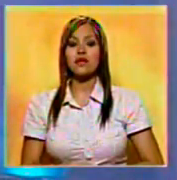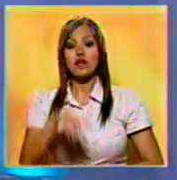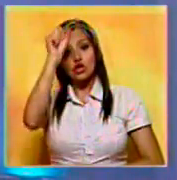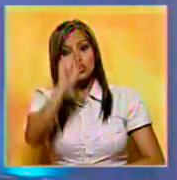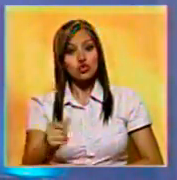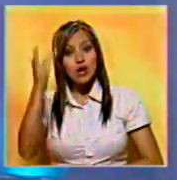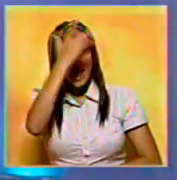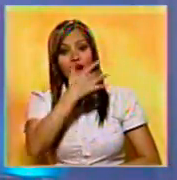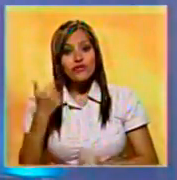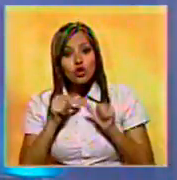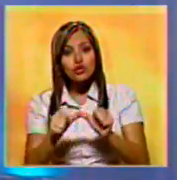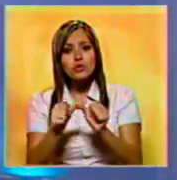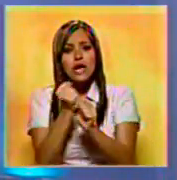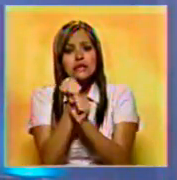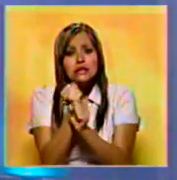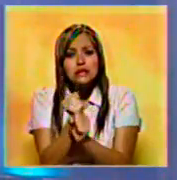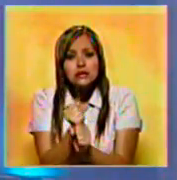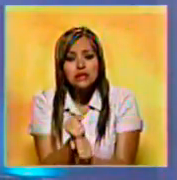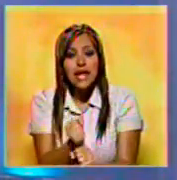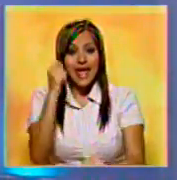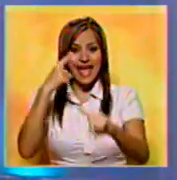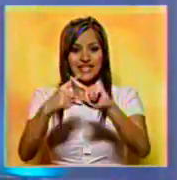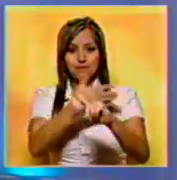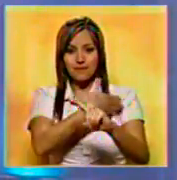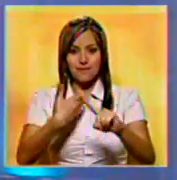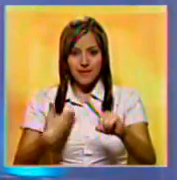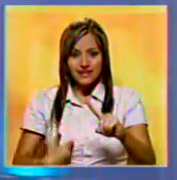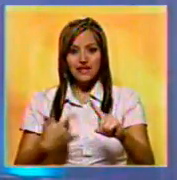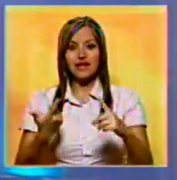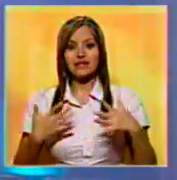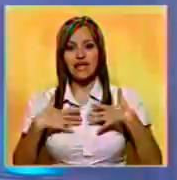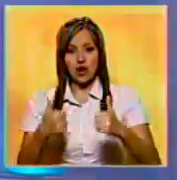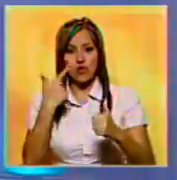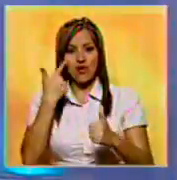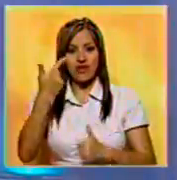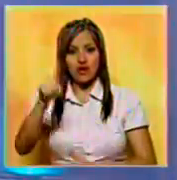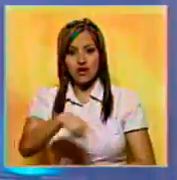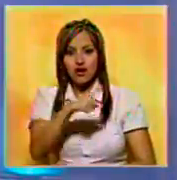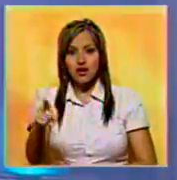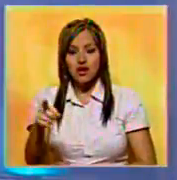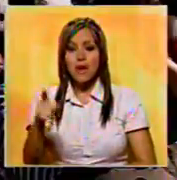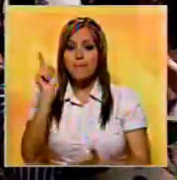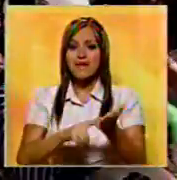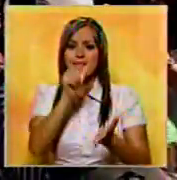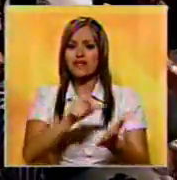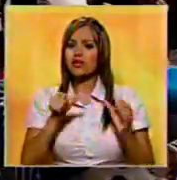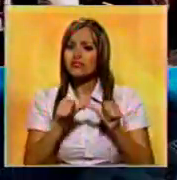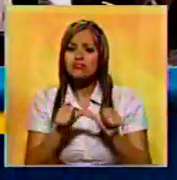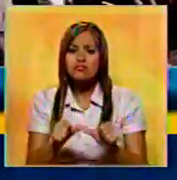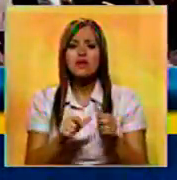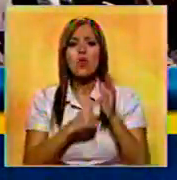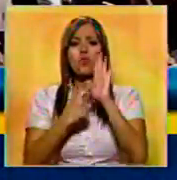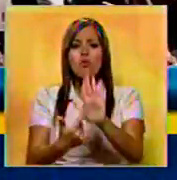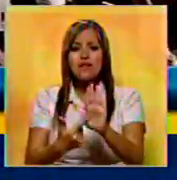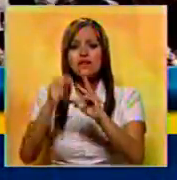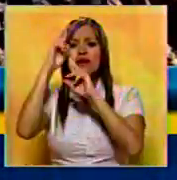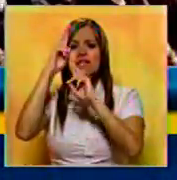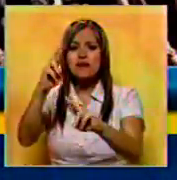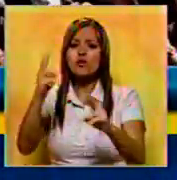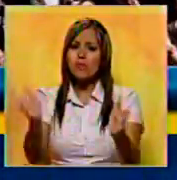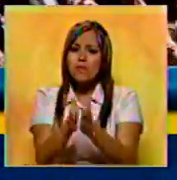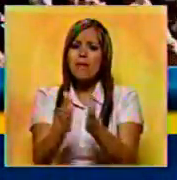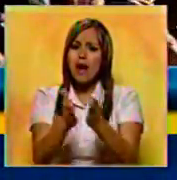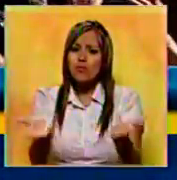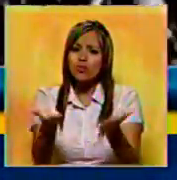Sudáfrica se mantiene en vilo por la salud del expresidente Nelson Mandela. Miles de seguidores continúan mostrando sus manifestaciones de respeto y ánimo al